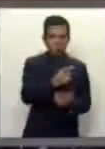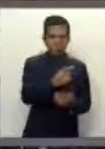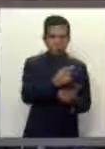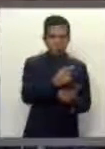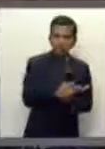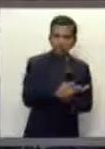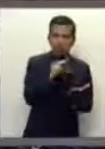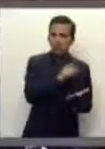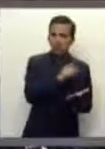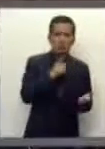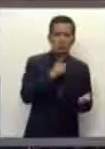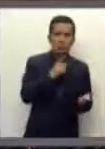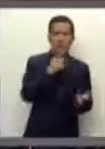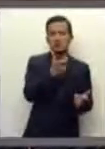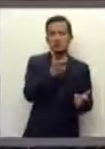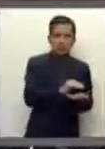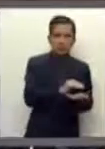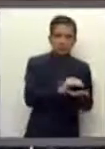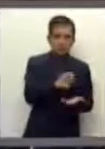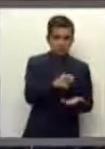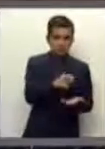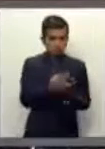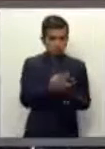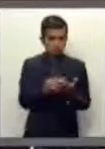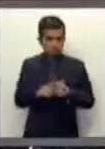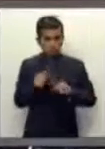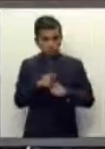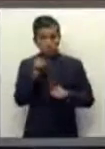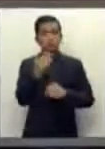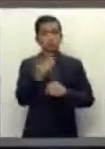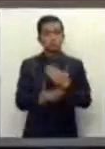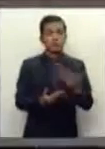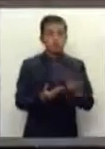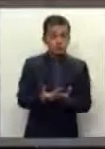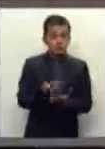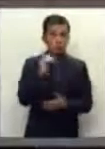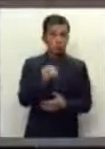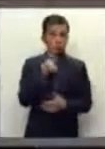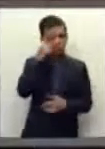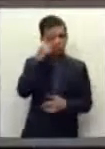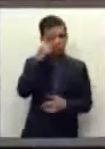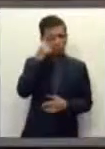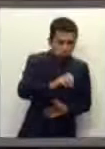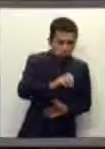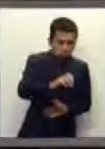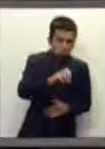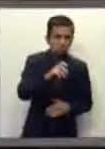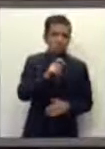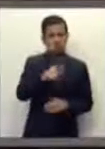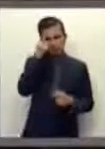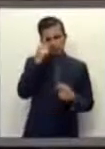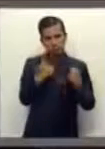programas, no se deben afectar los programas sociales, los servicios públicos o la inversión en materia